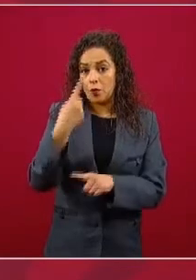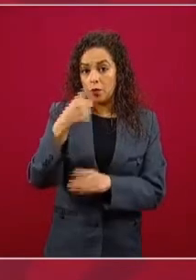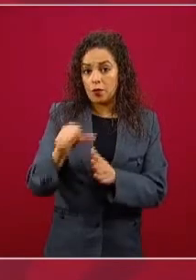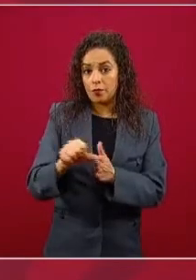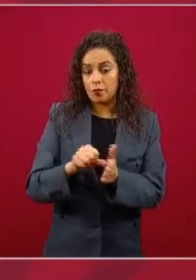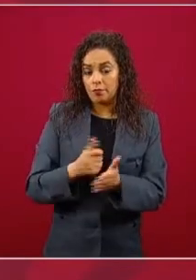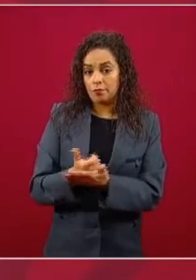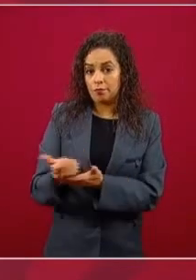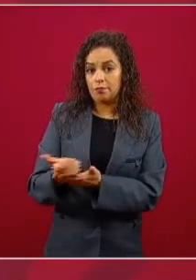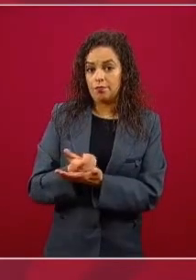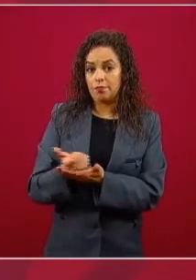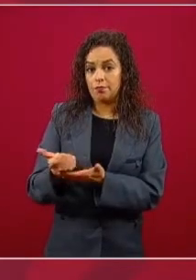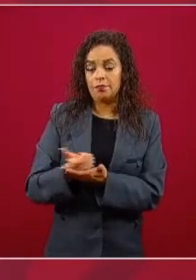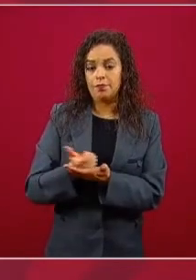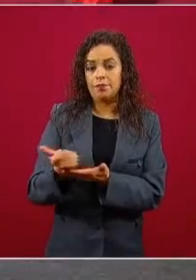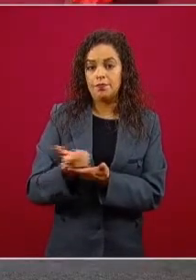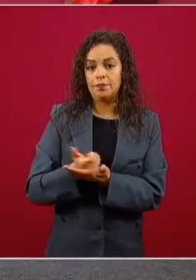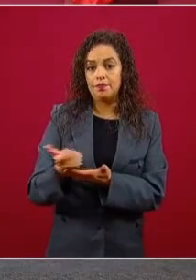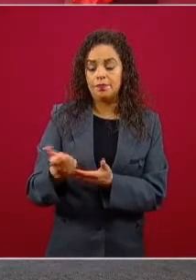2,400 pesos mensuales.